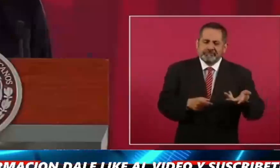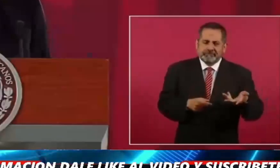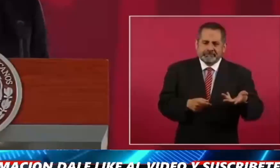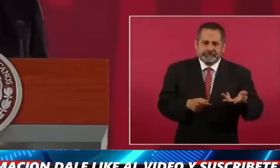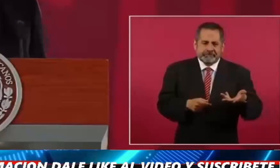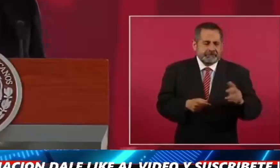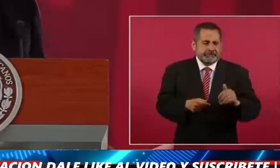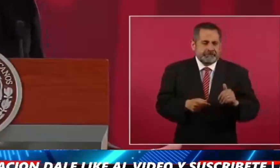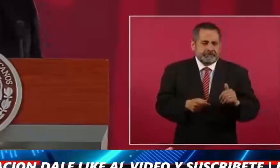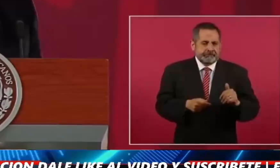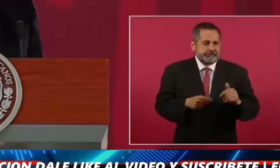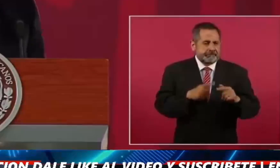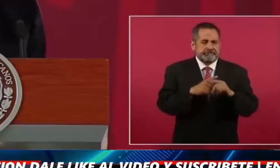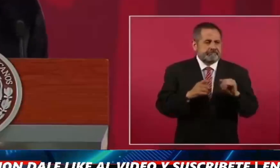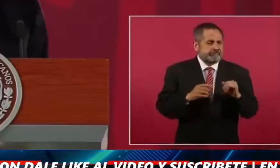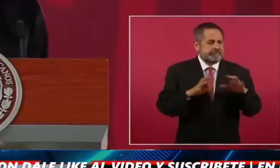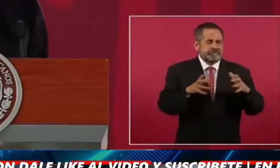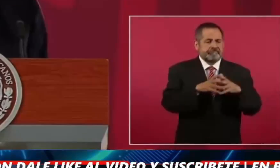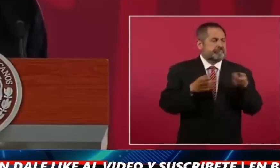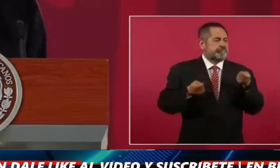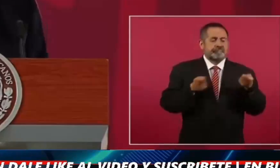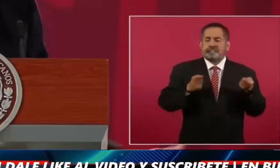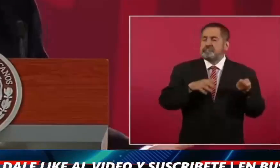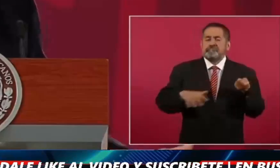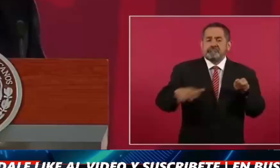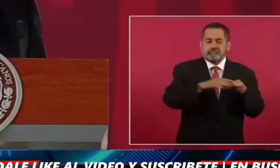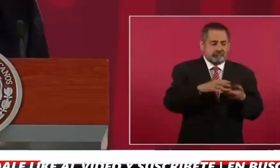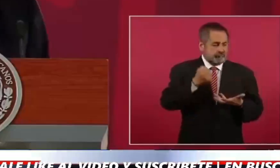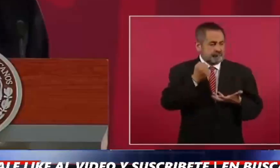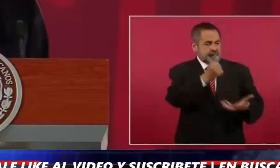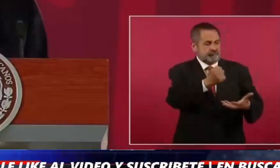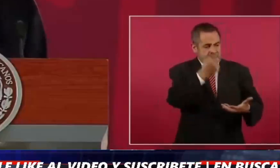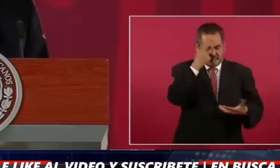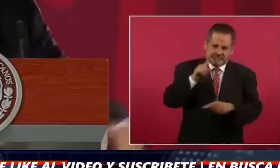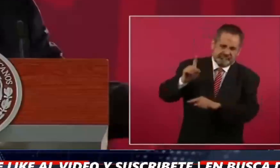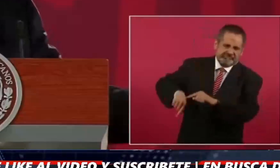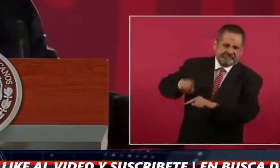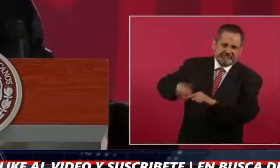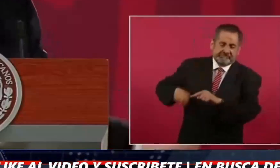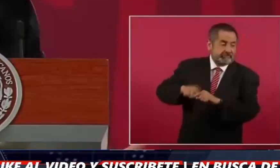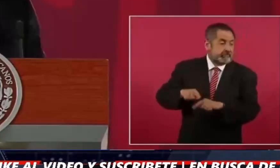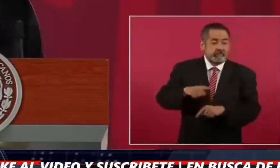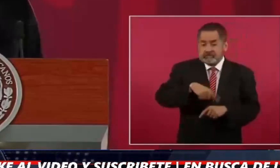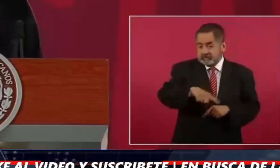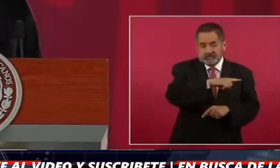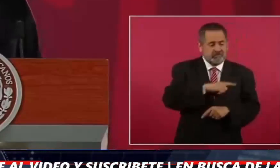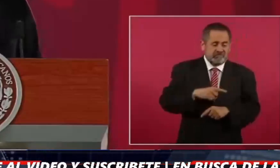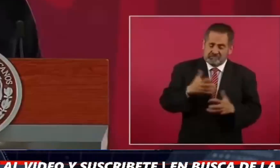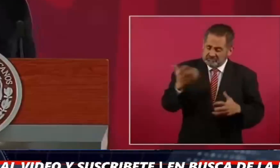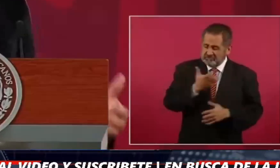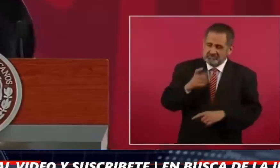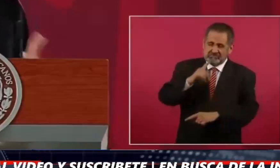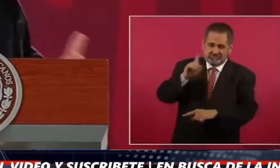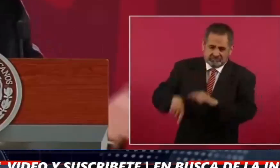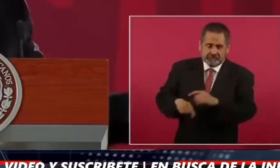a la institución y el presupuesto, todo lo que usaron,